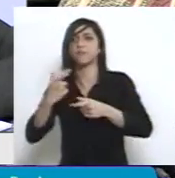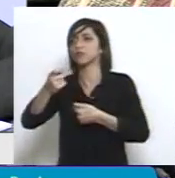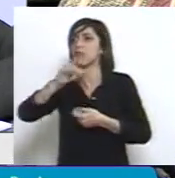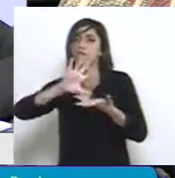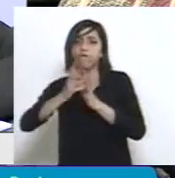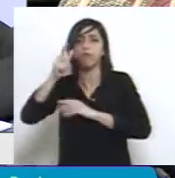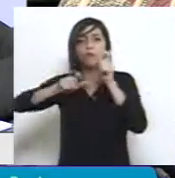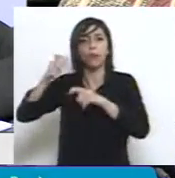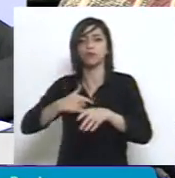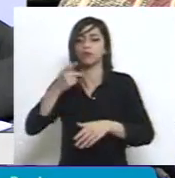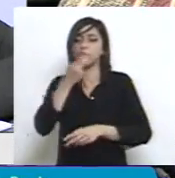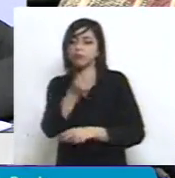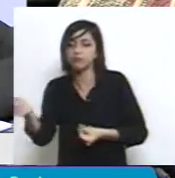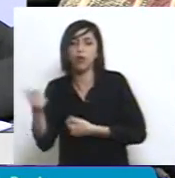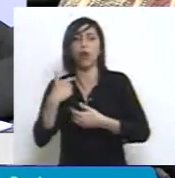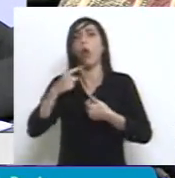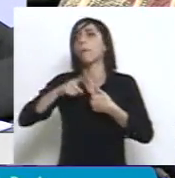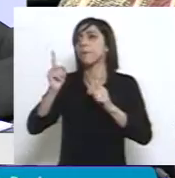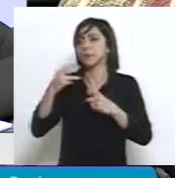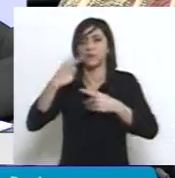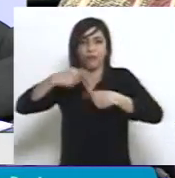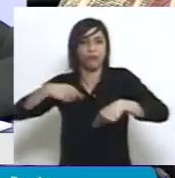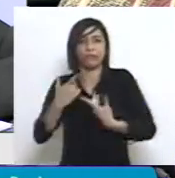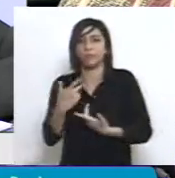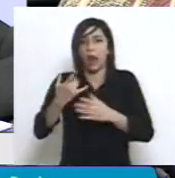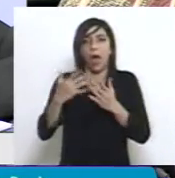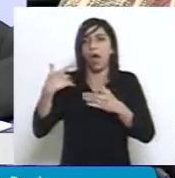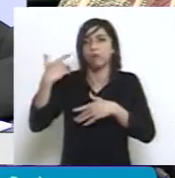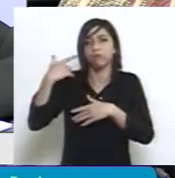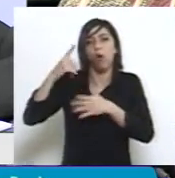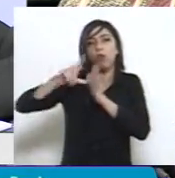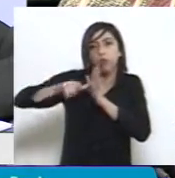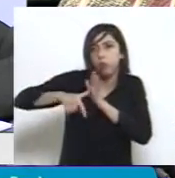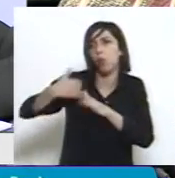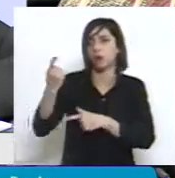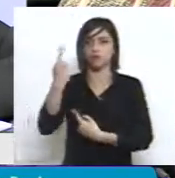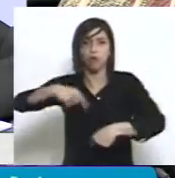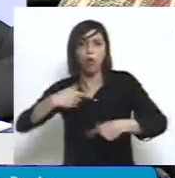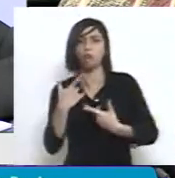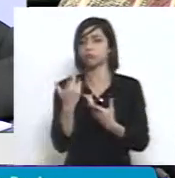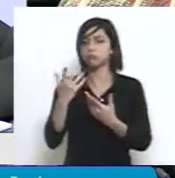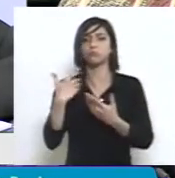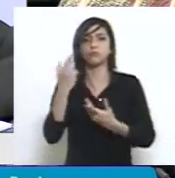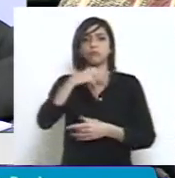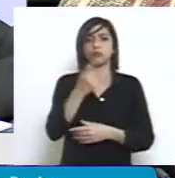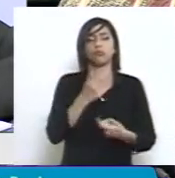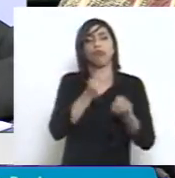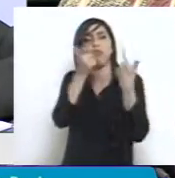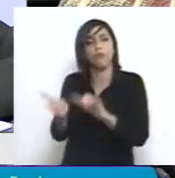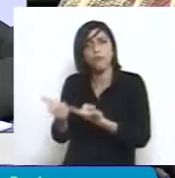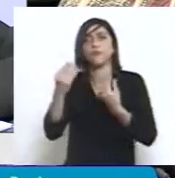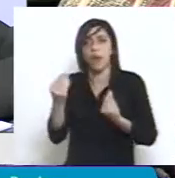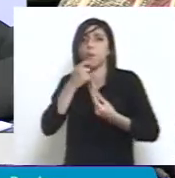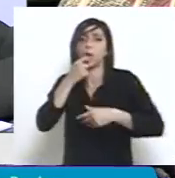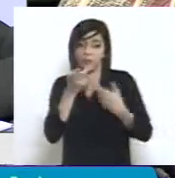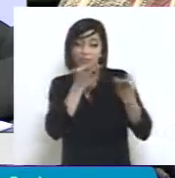de consumo de bienes durables. Gran parte de la expansión de bienes durables tuvo que ver con la baratura de la tarifa